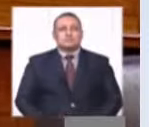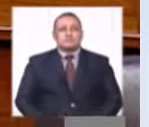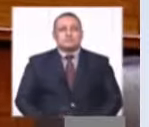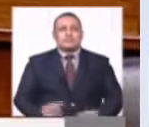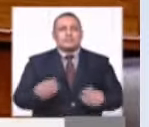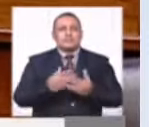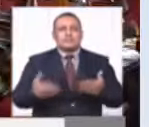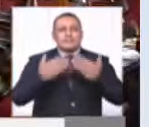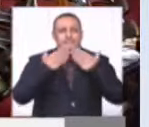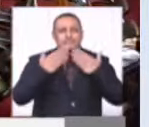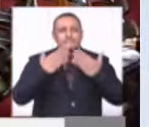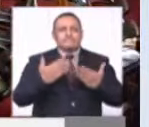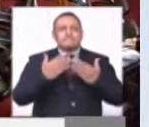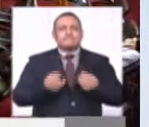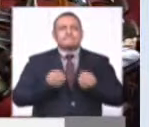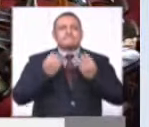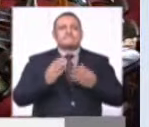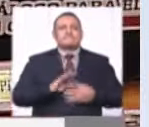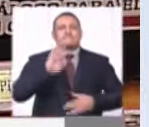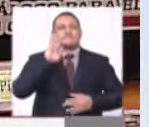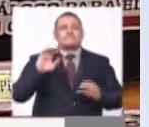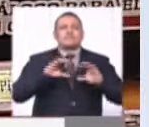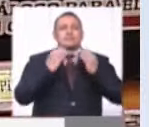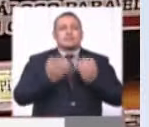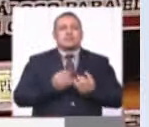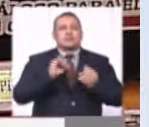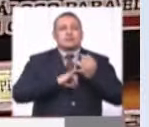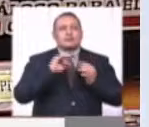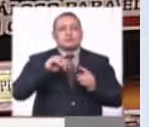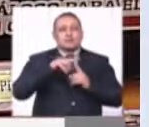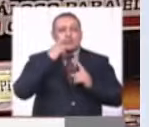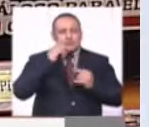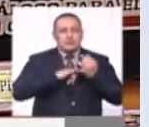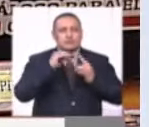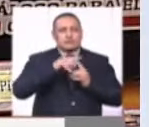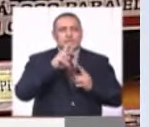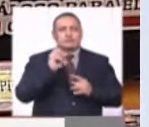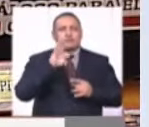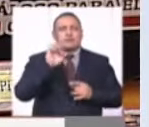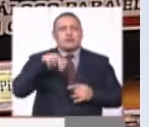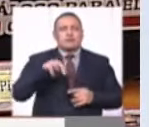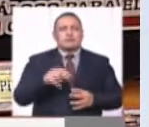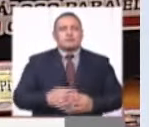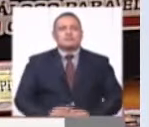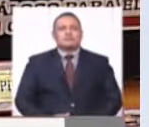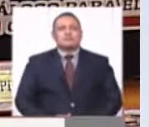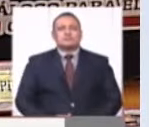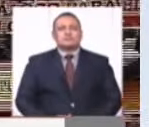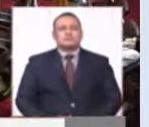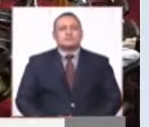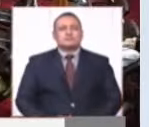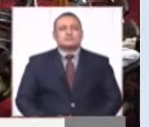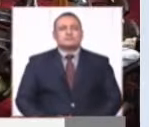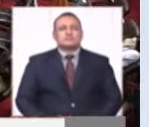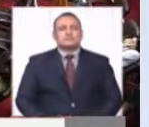Gracias, congresista. Tiene la palabra la congresista Santisteban Zuclupe por 1 minuto.